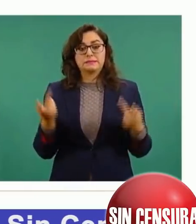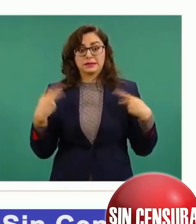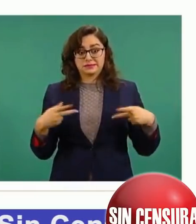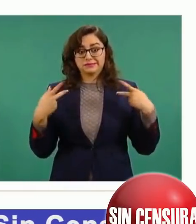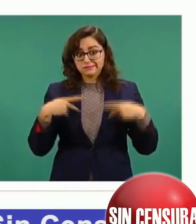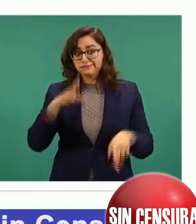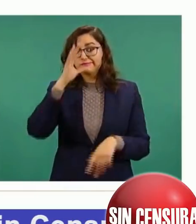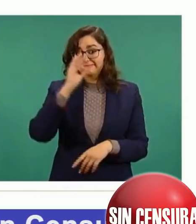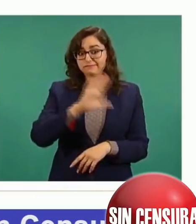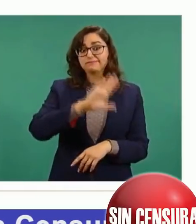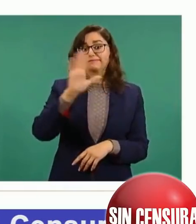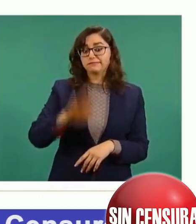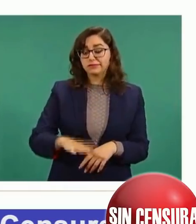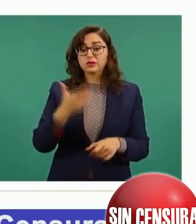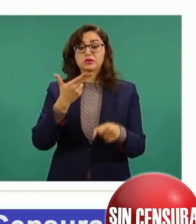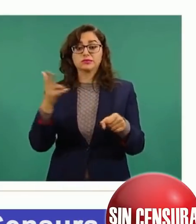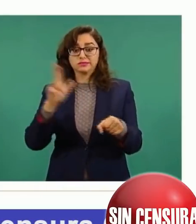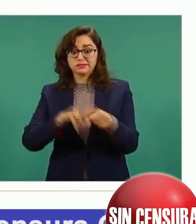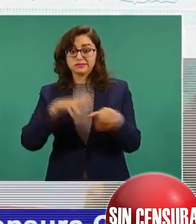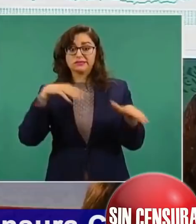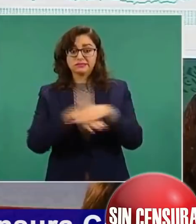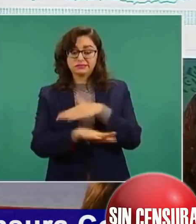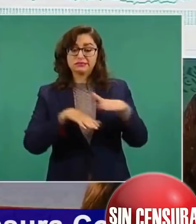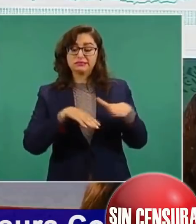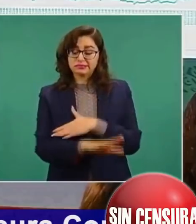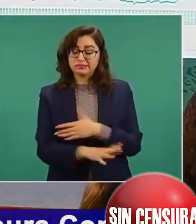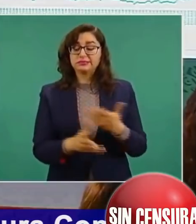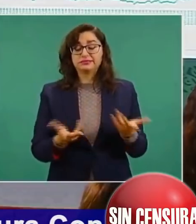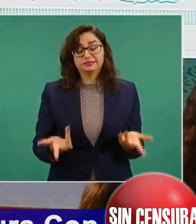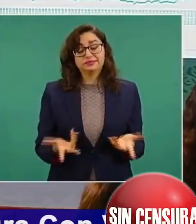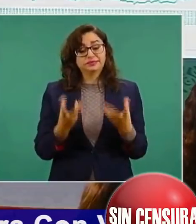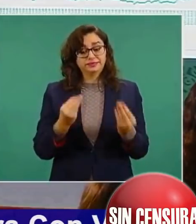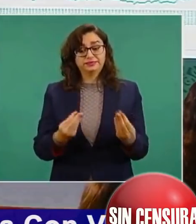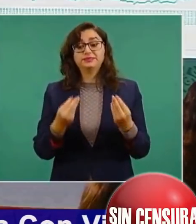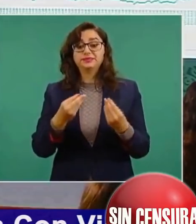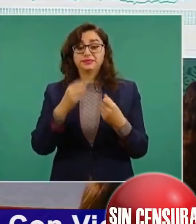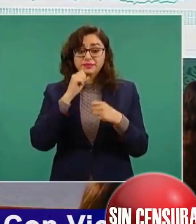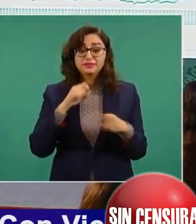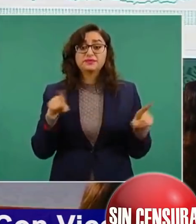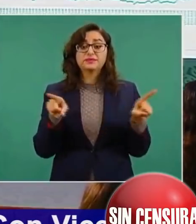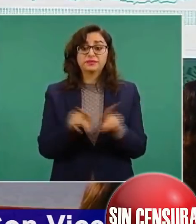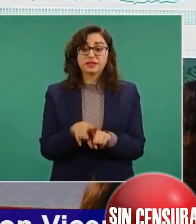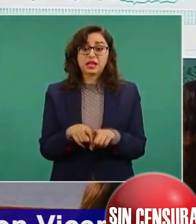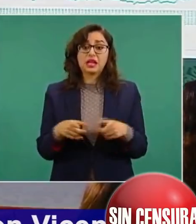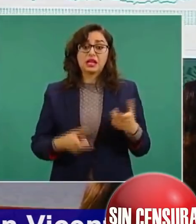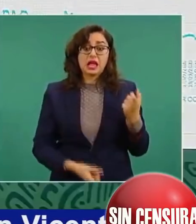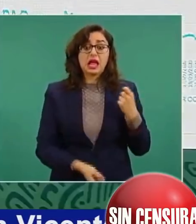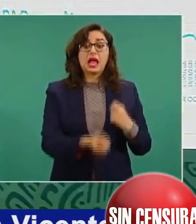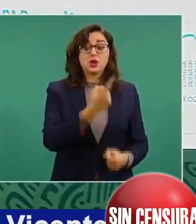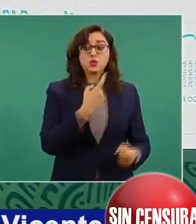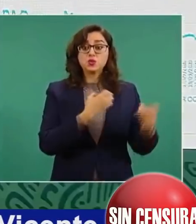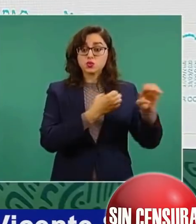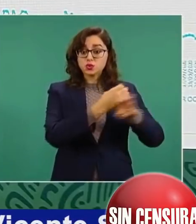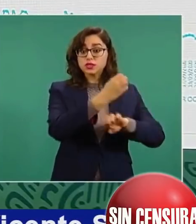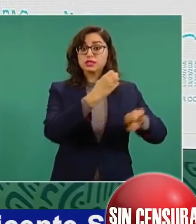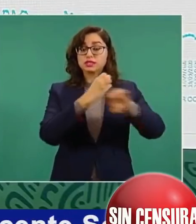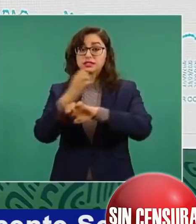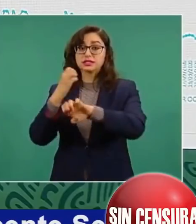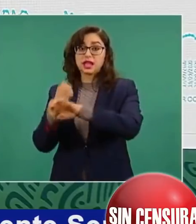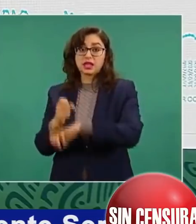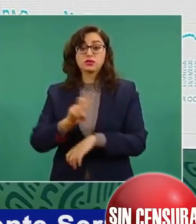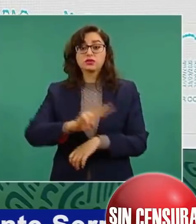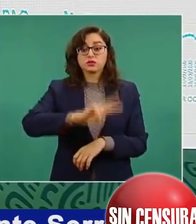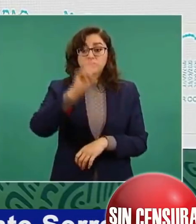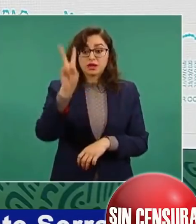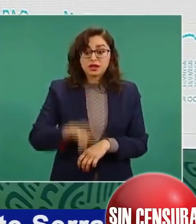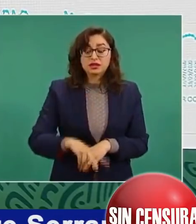La siguiente, ahí se ve. Cuando decimos en especial de algunas entidades federativas es porque la proporción, el porcentaje